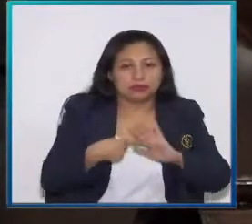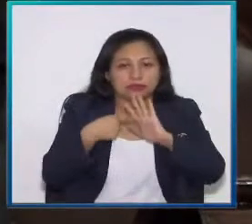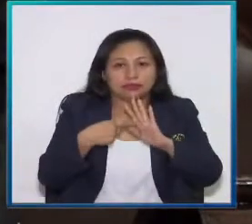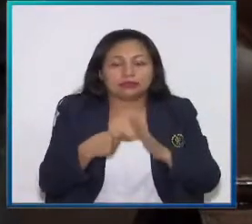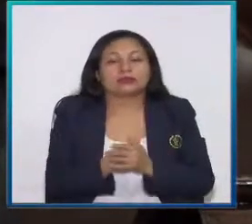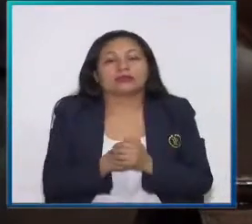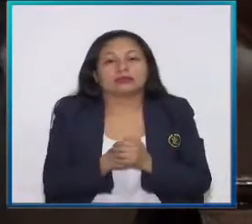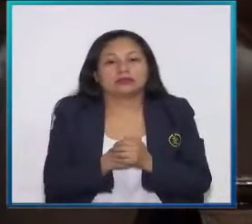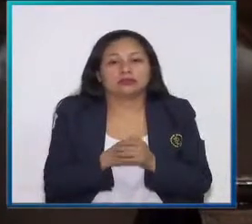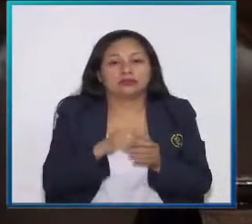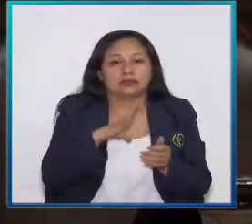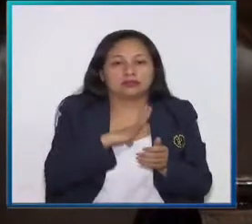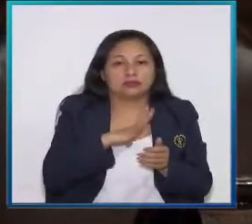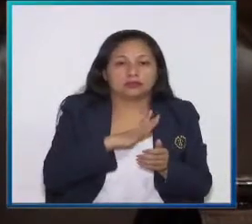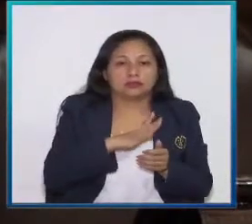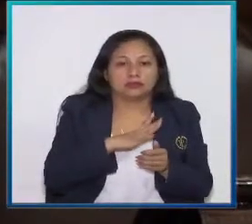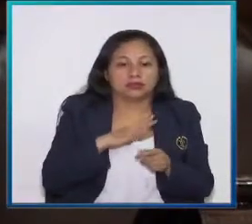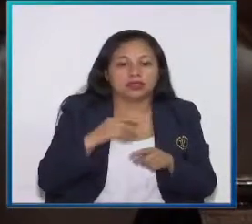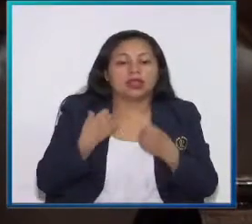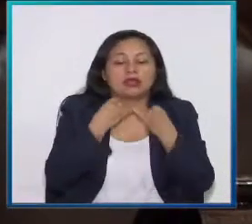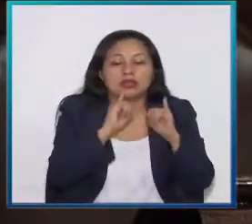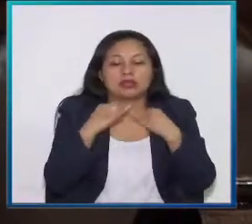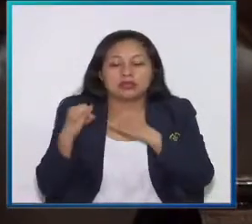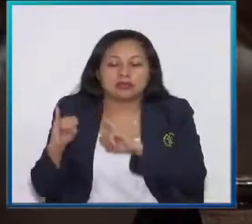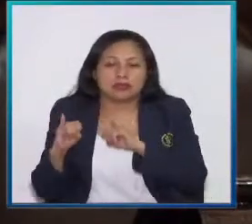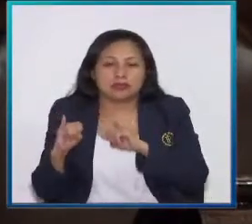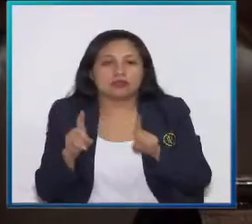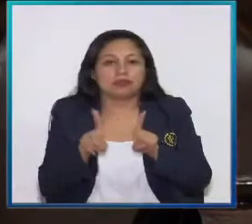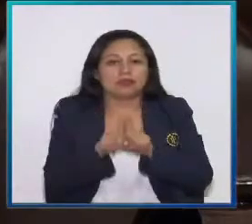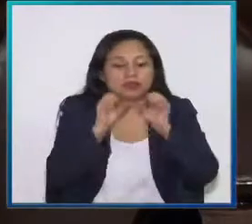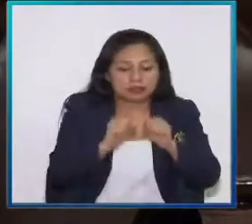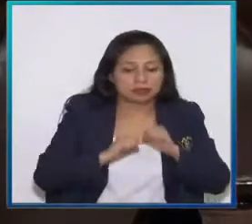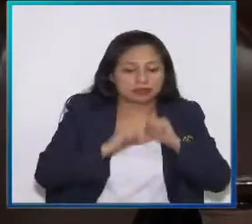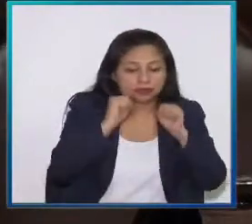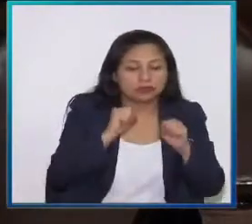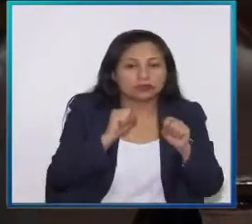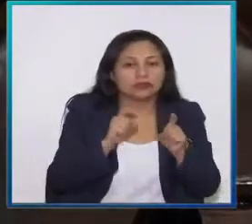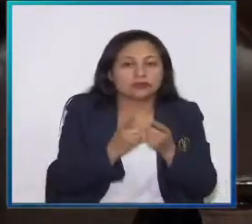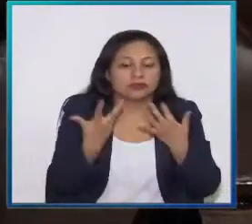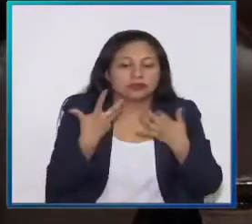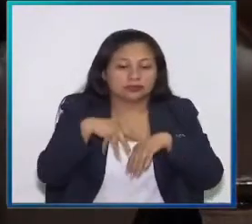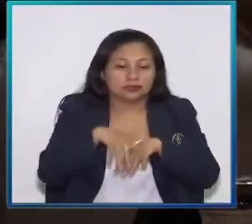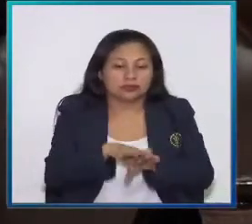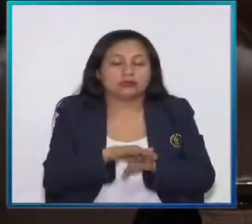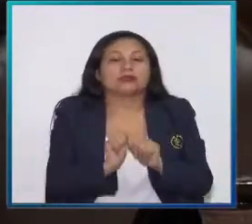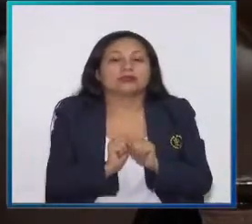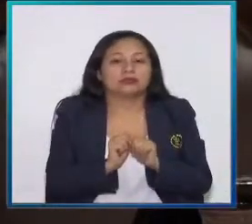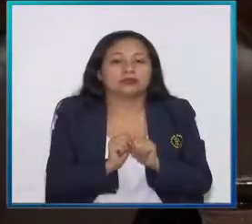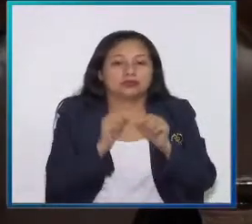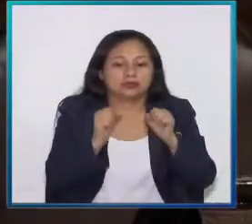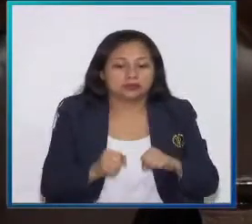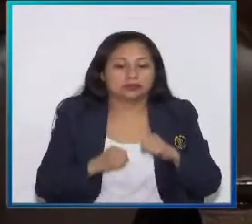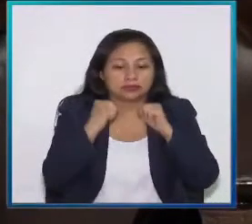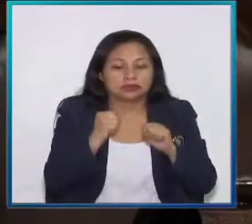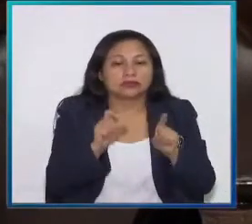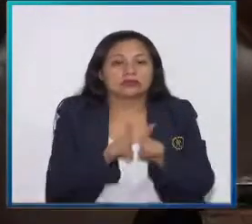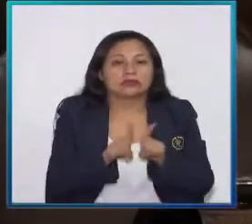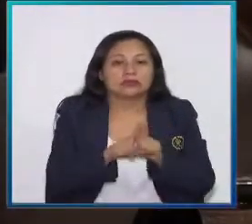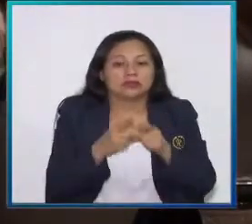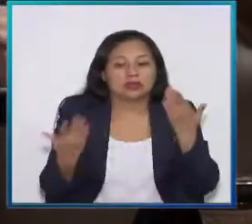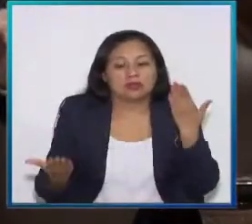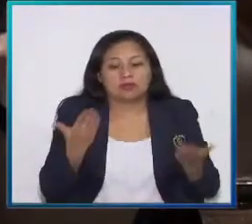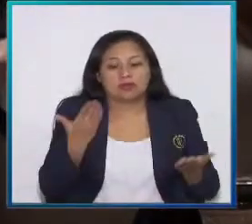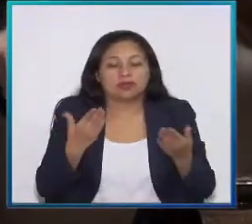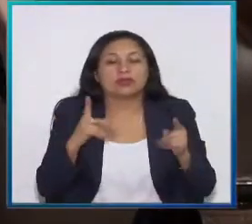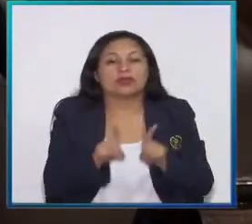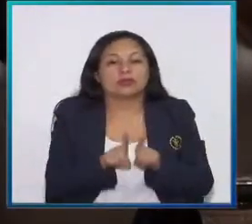postulación que tenga independencia, que fortalezca su integridad, que fortalezca la